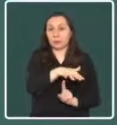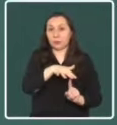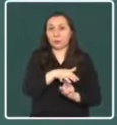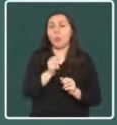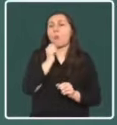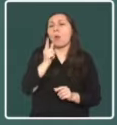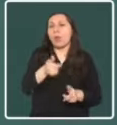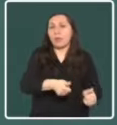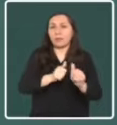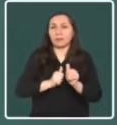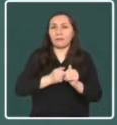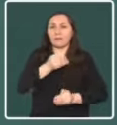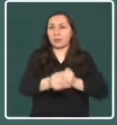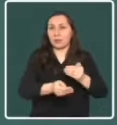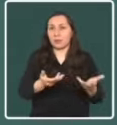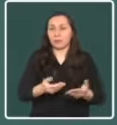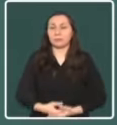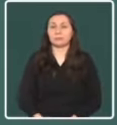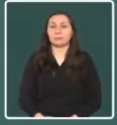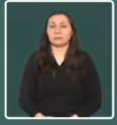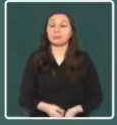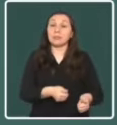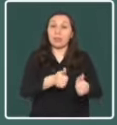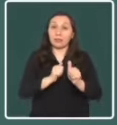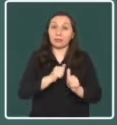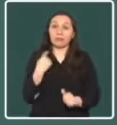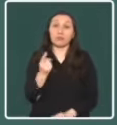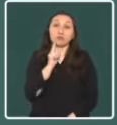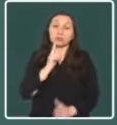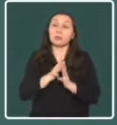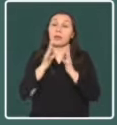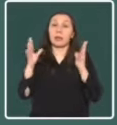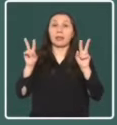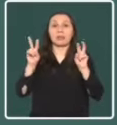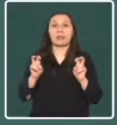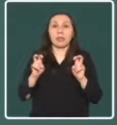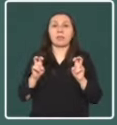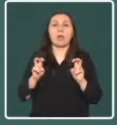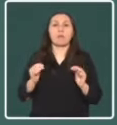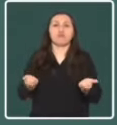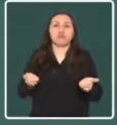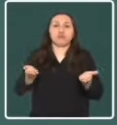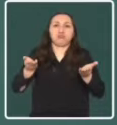¿Cuáles son los desafíos para avanzar? El desafío que tenemos, quizás el más grande, es en materia de